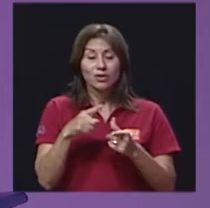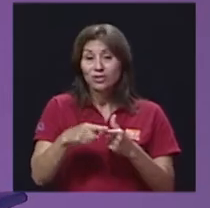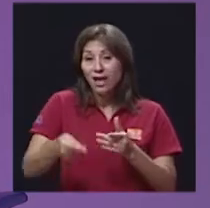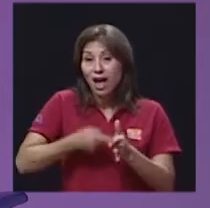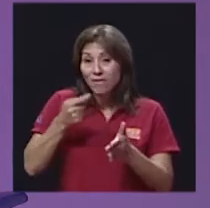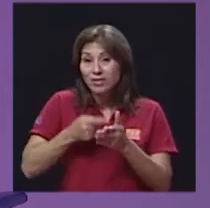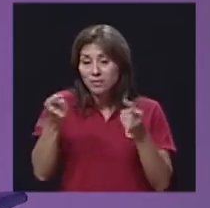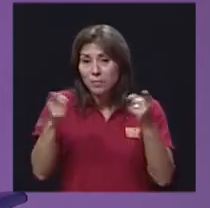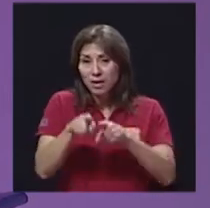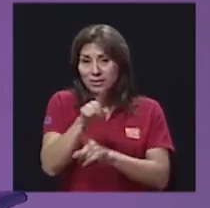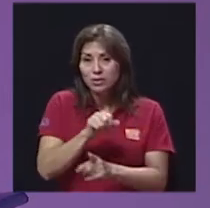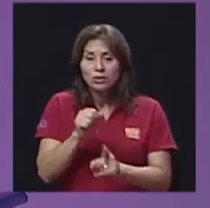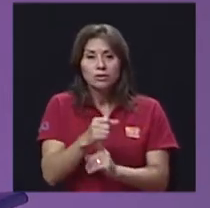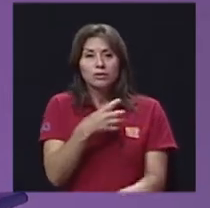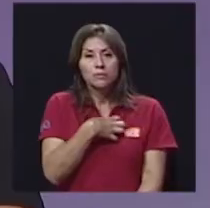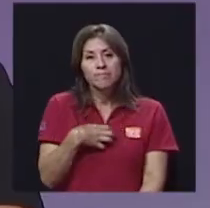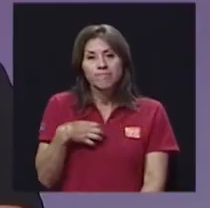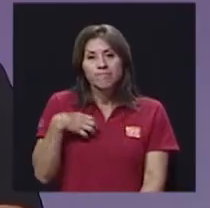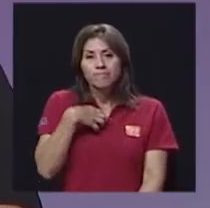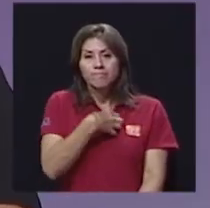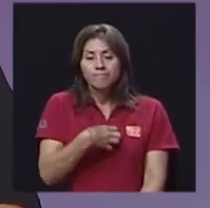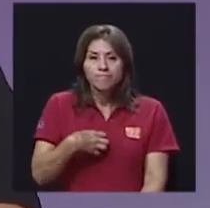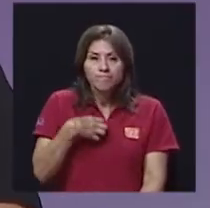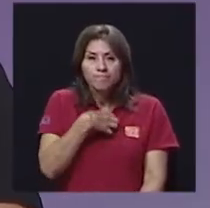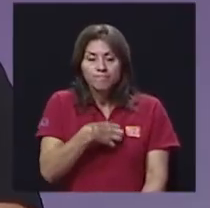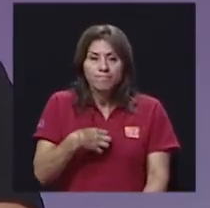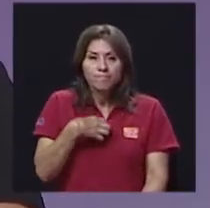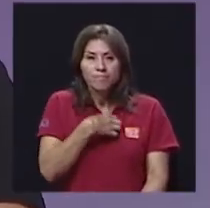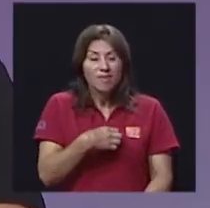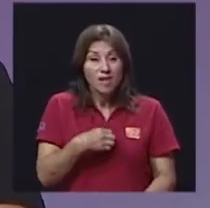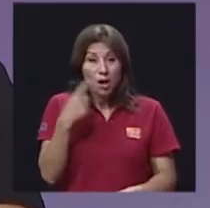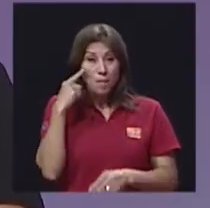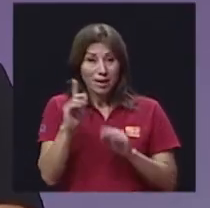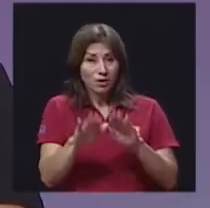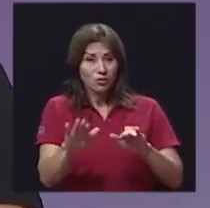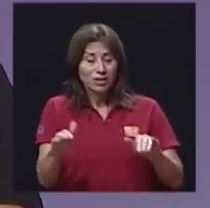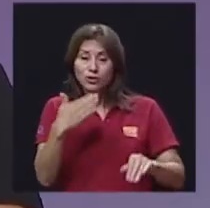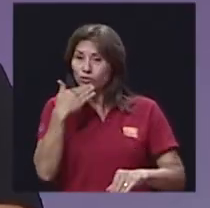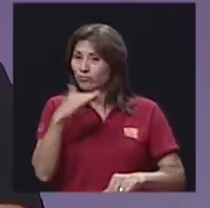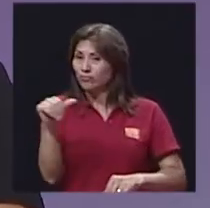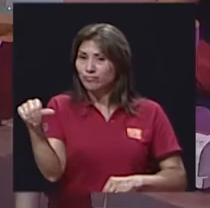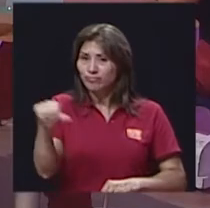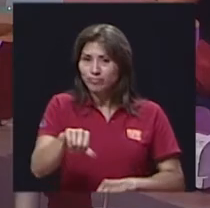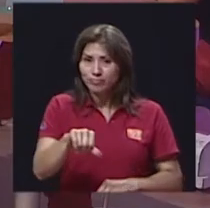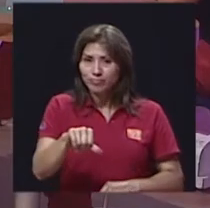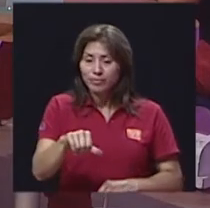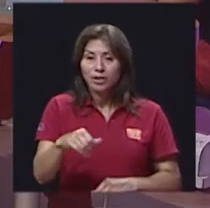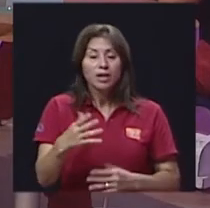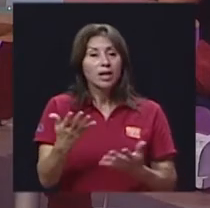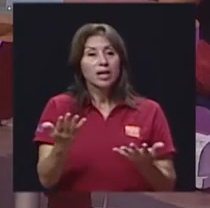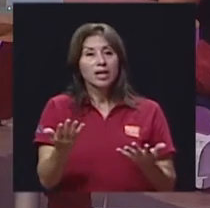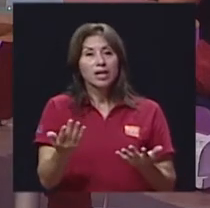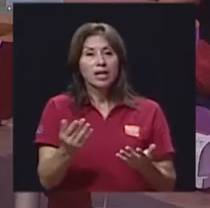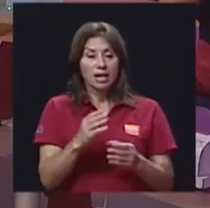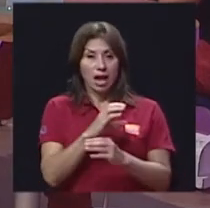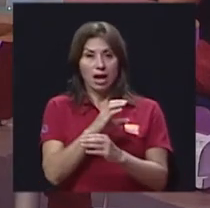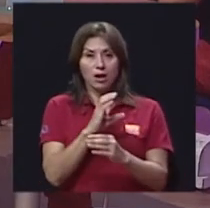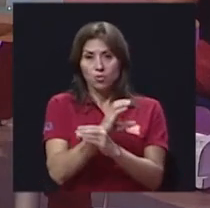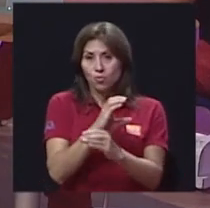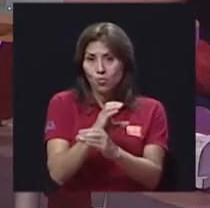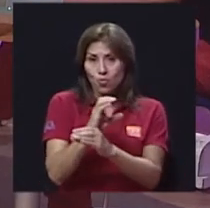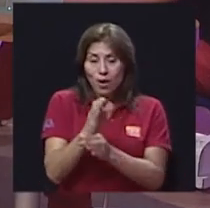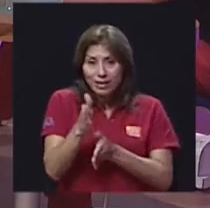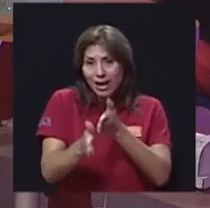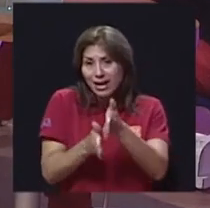¿verdad? Que son tan perjudiciales para los niños y al final la guardia de crianza de los niños, de los jóvenes, de los